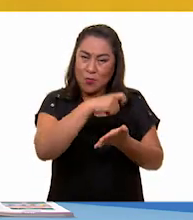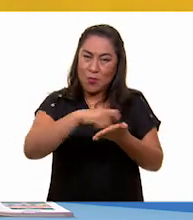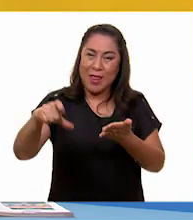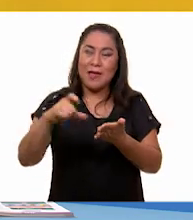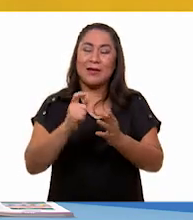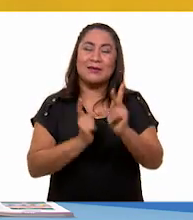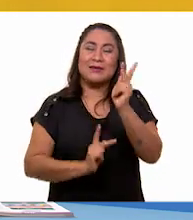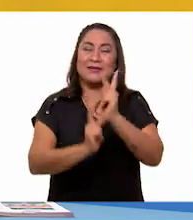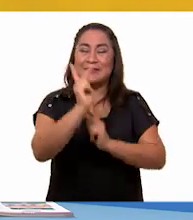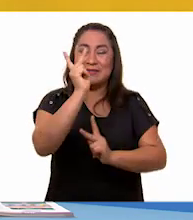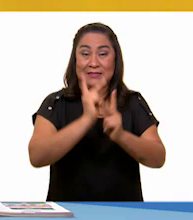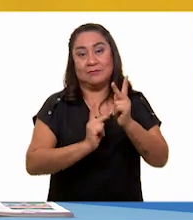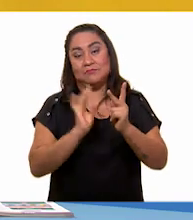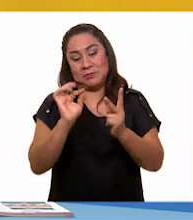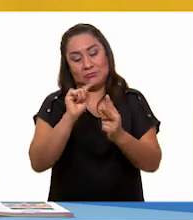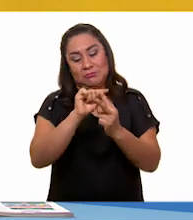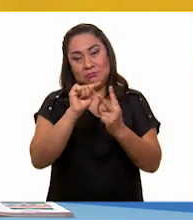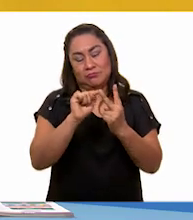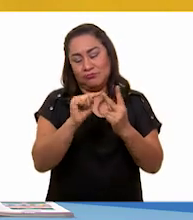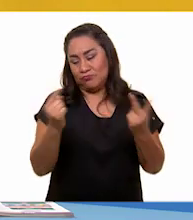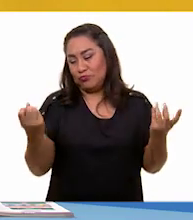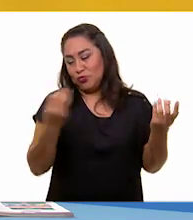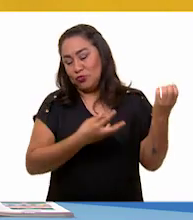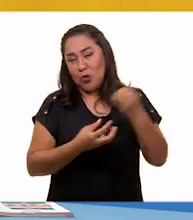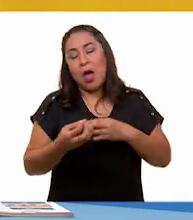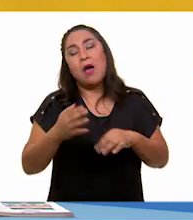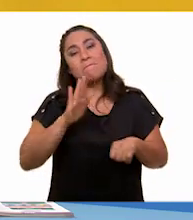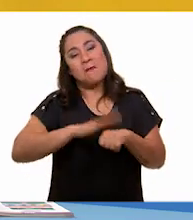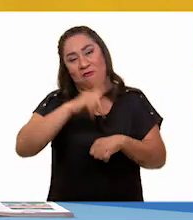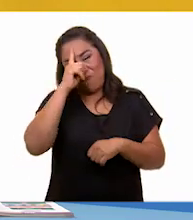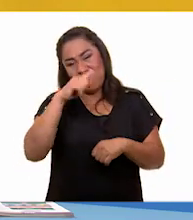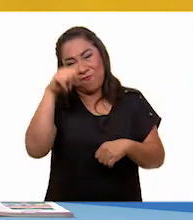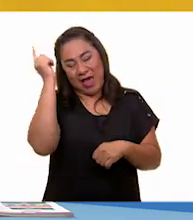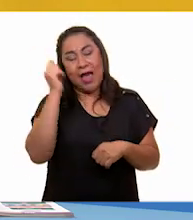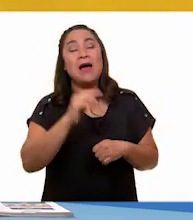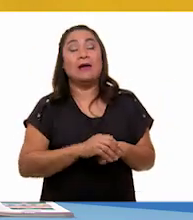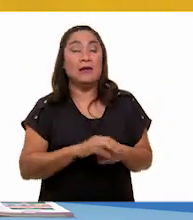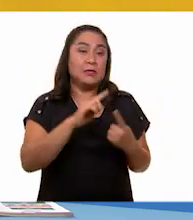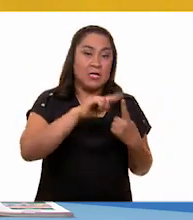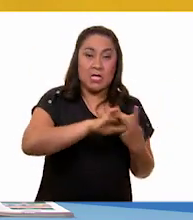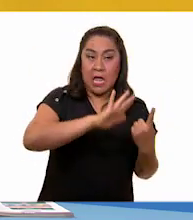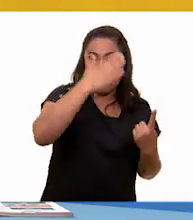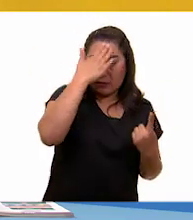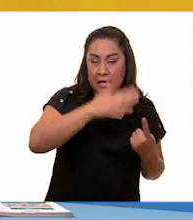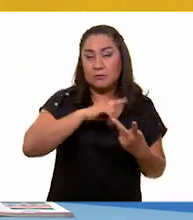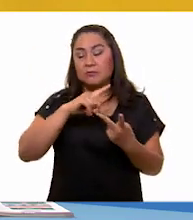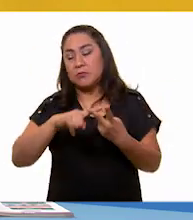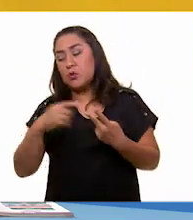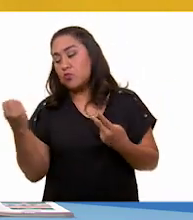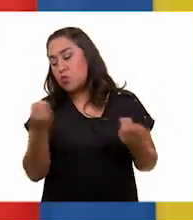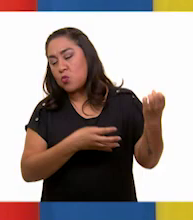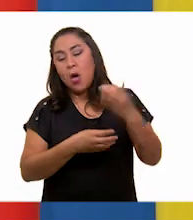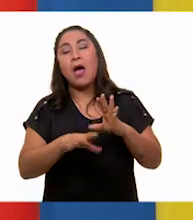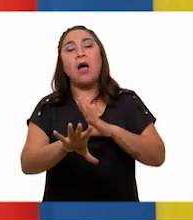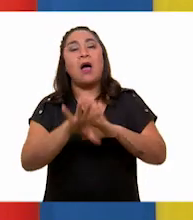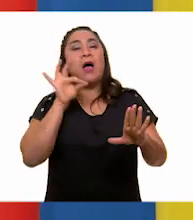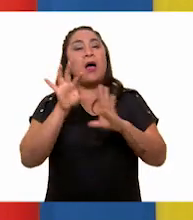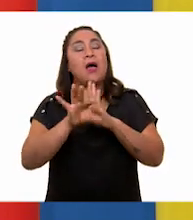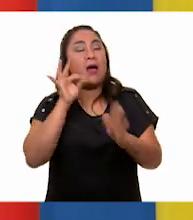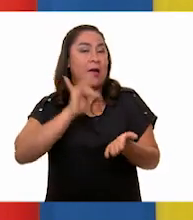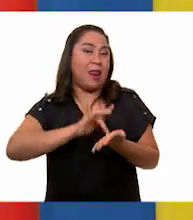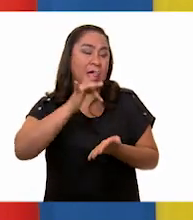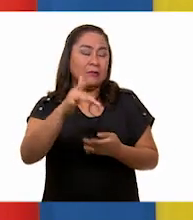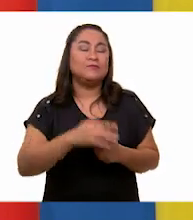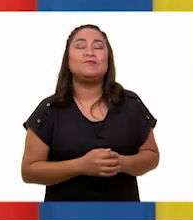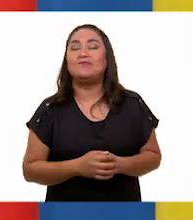dijeron, dos cerebros piensan más que uno. De esta manera, con lo que sabía uno y otro, pudieron llegar a la solución. Qué bueno